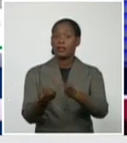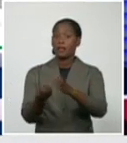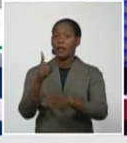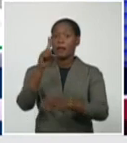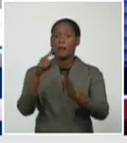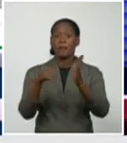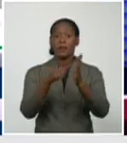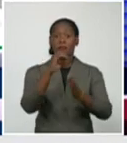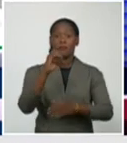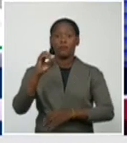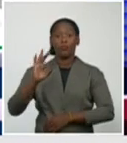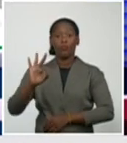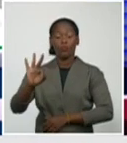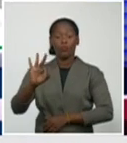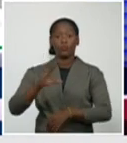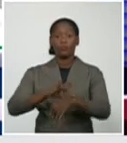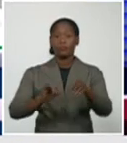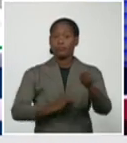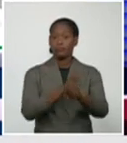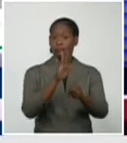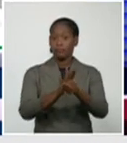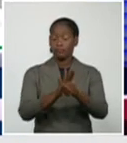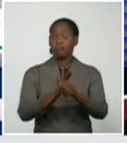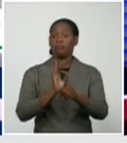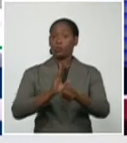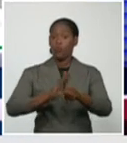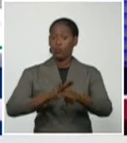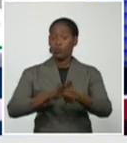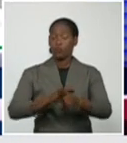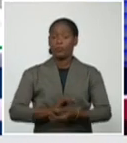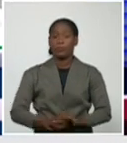pacientes enfermos con la COVID-19. Nos vemos